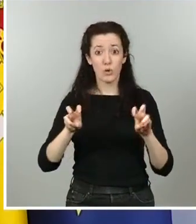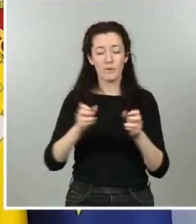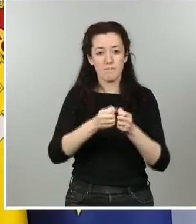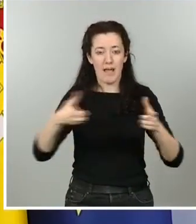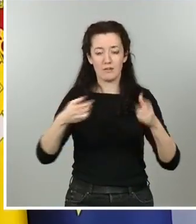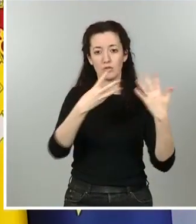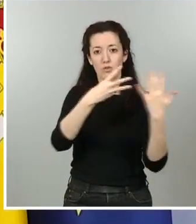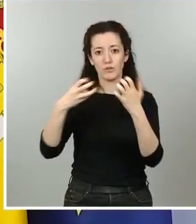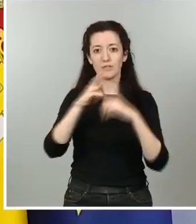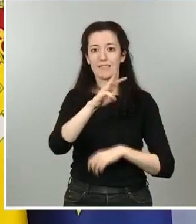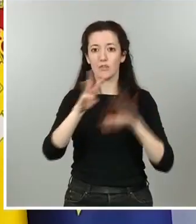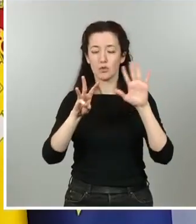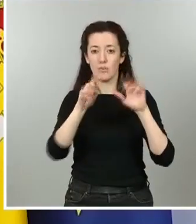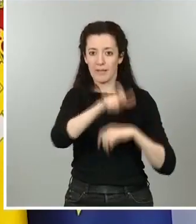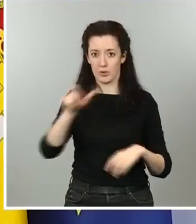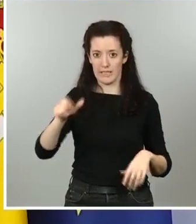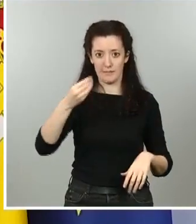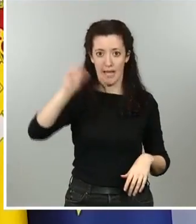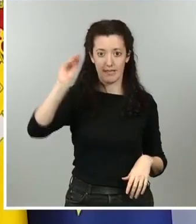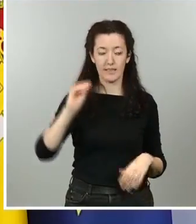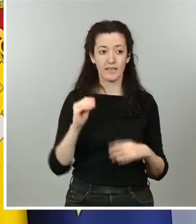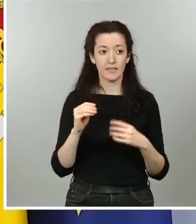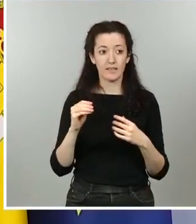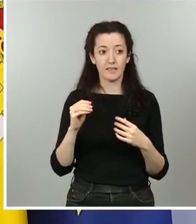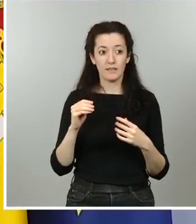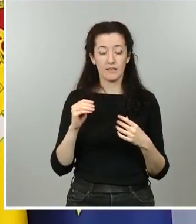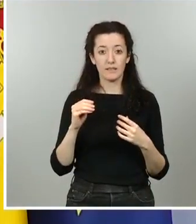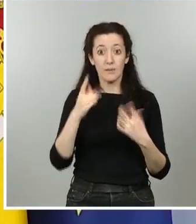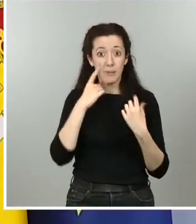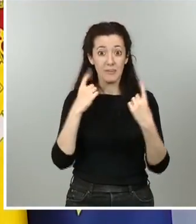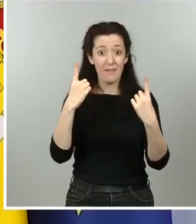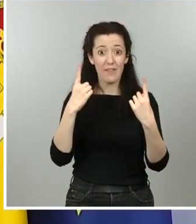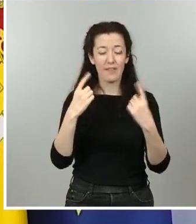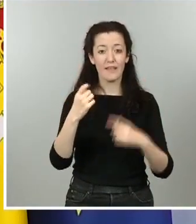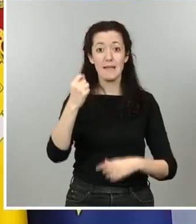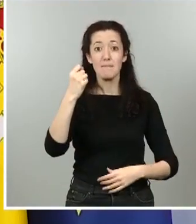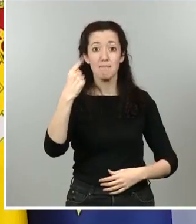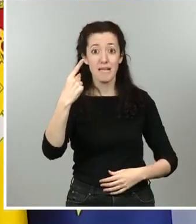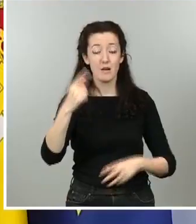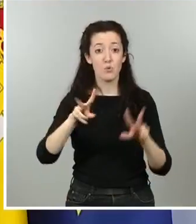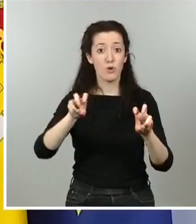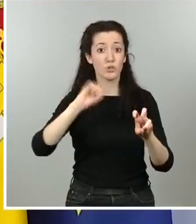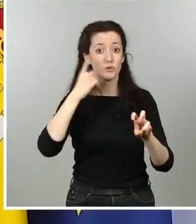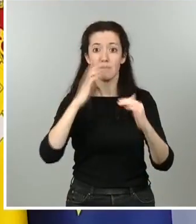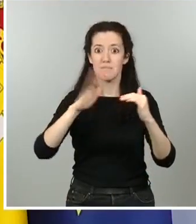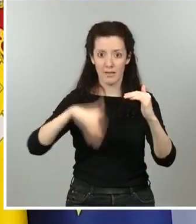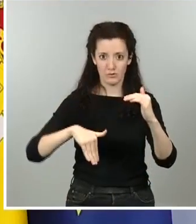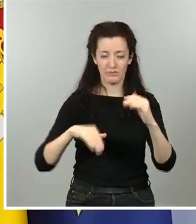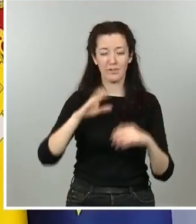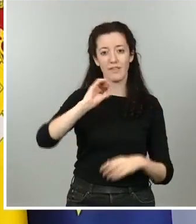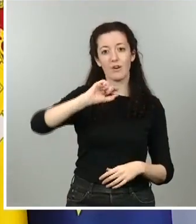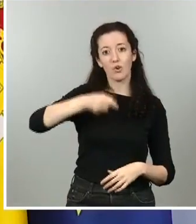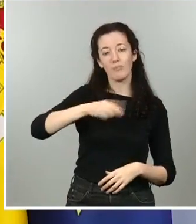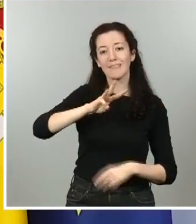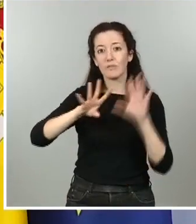personas. La primera vez en muchas semanas que estamos por debajo de 1.000 nuevos diagnosticados, un incremento del 0,39%.